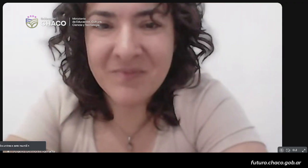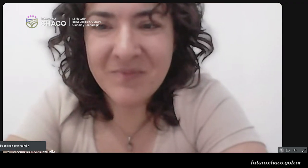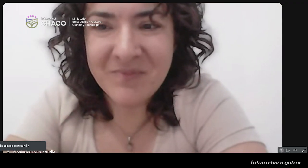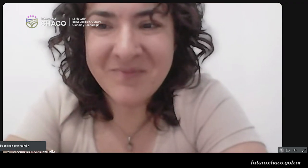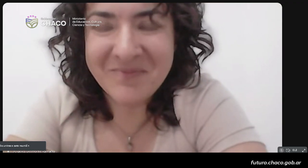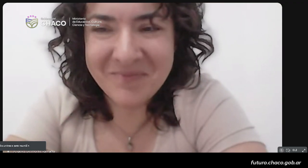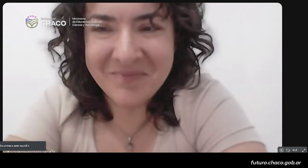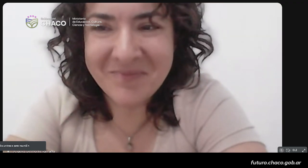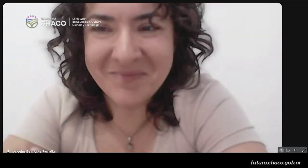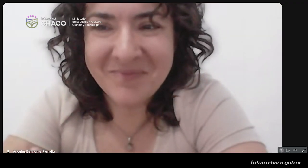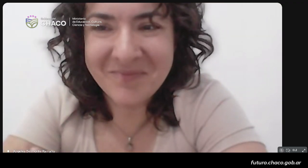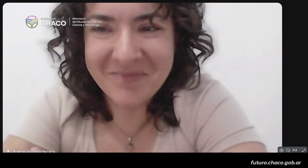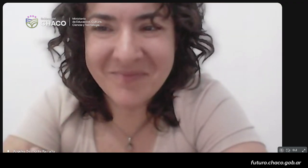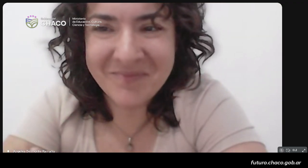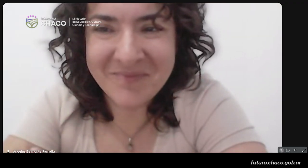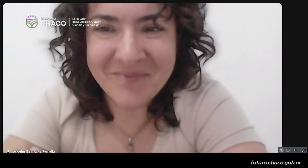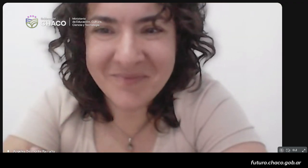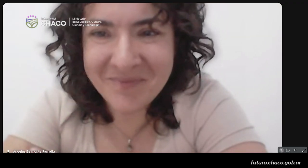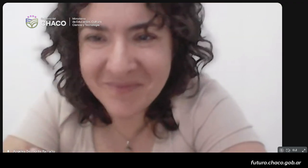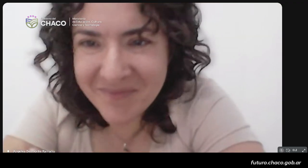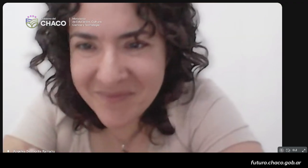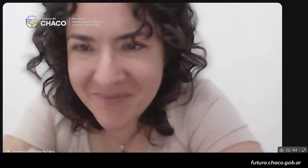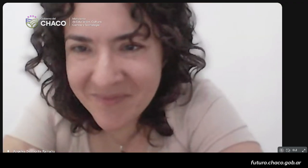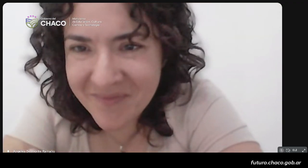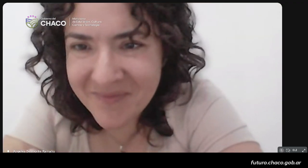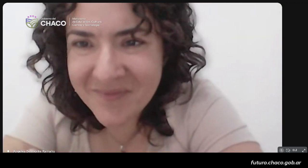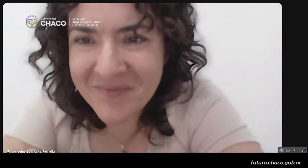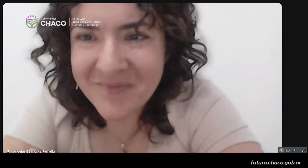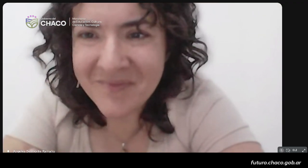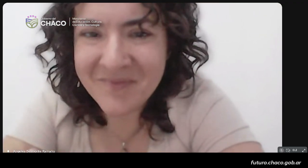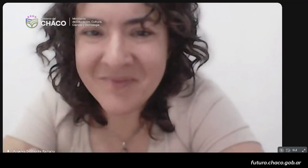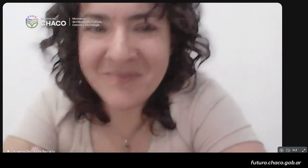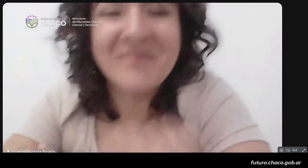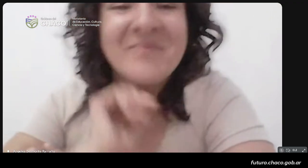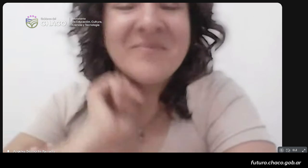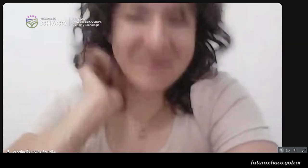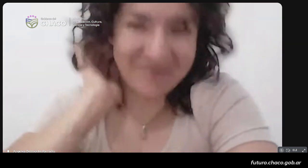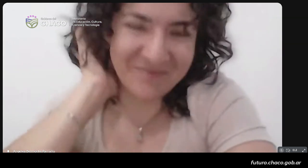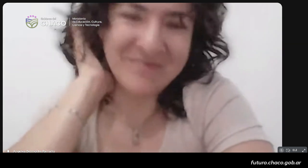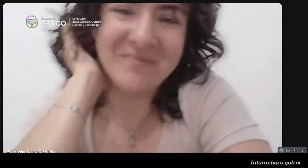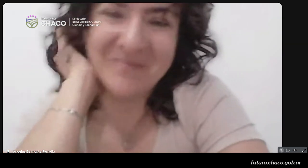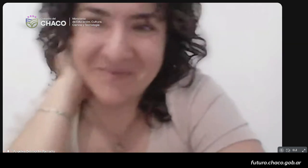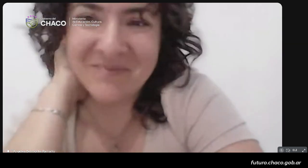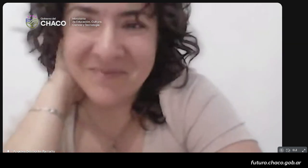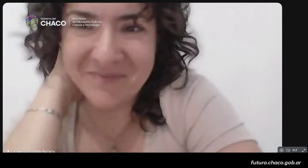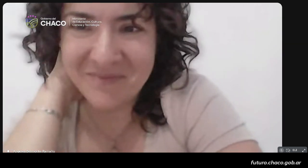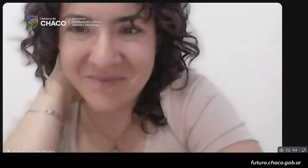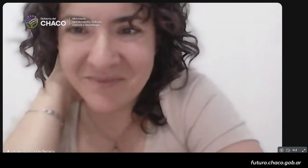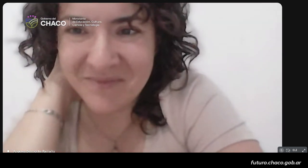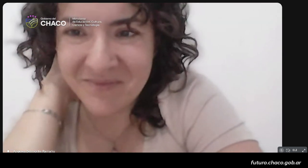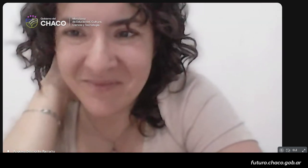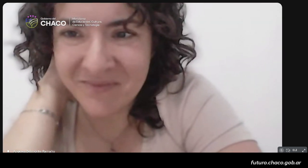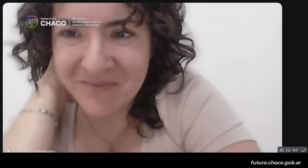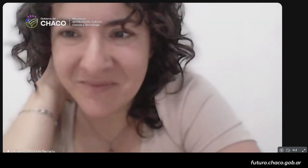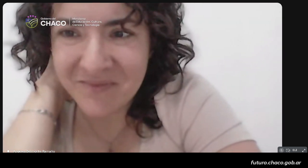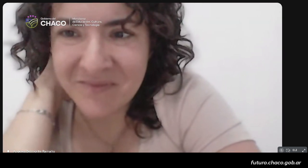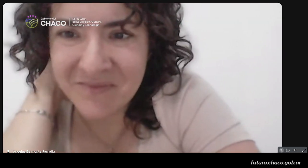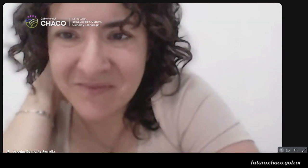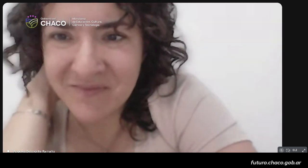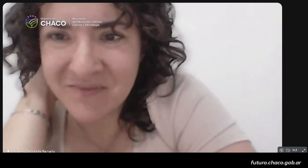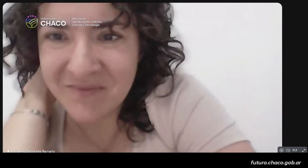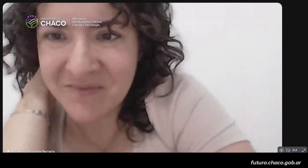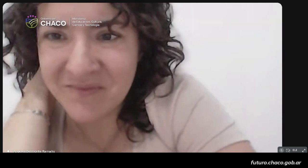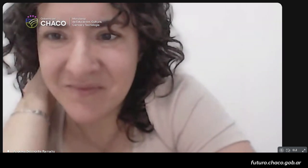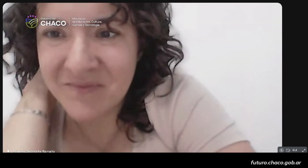sus compañeros se ríen, porque, sí, viste que andas con fulano, con fulana. Entonces le digo que no tiene que